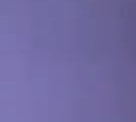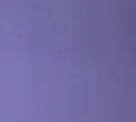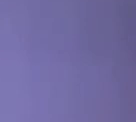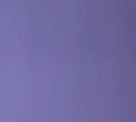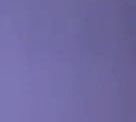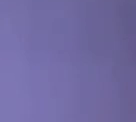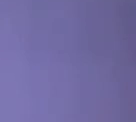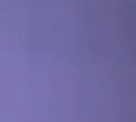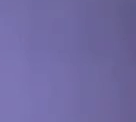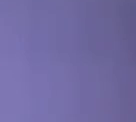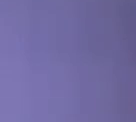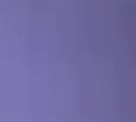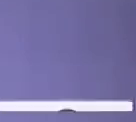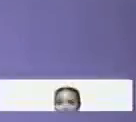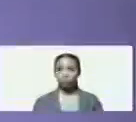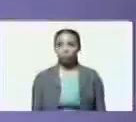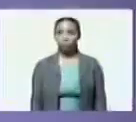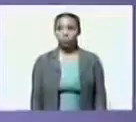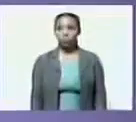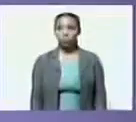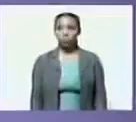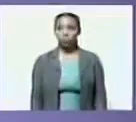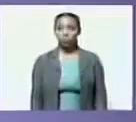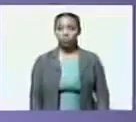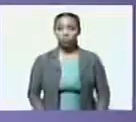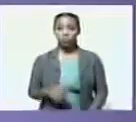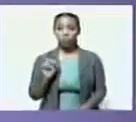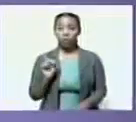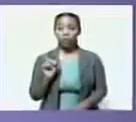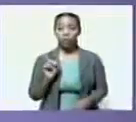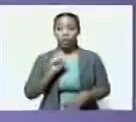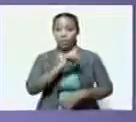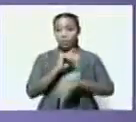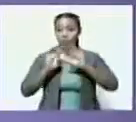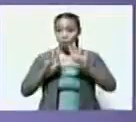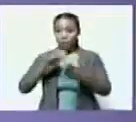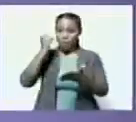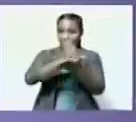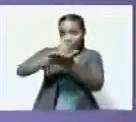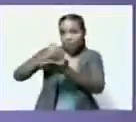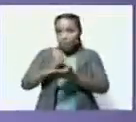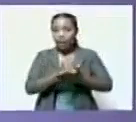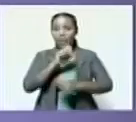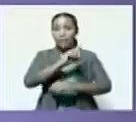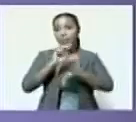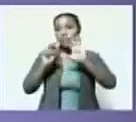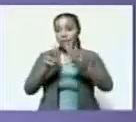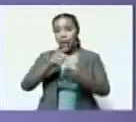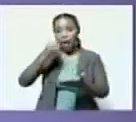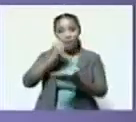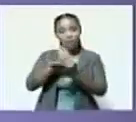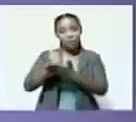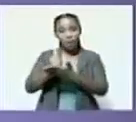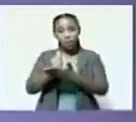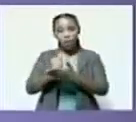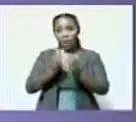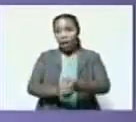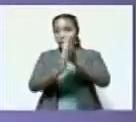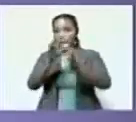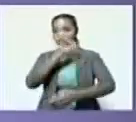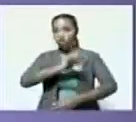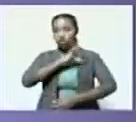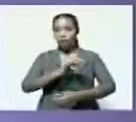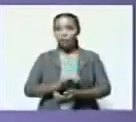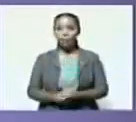han realizado en esta nación 19 masacres y 17 asesinatos de líderes